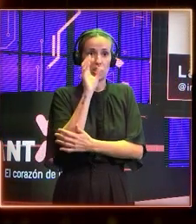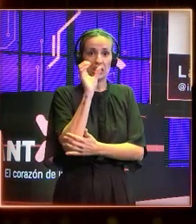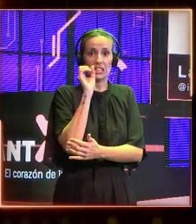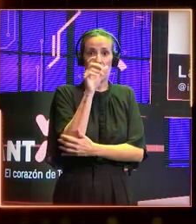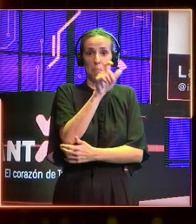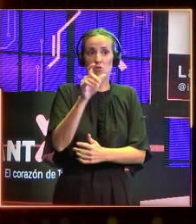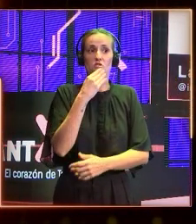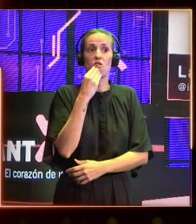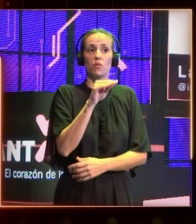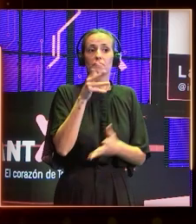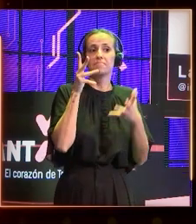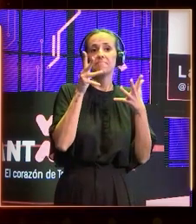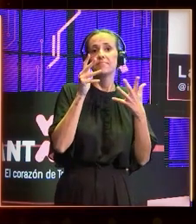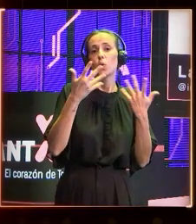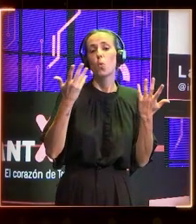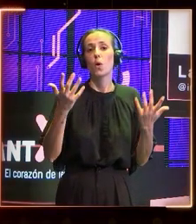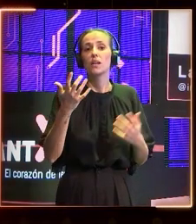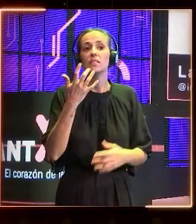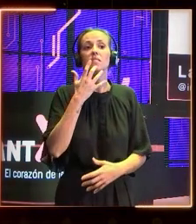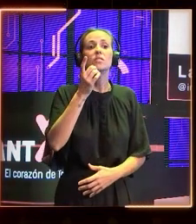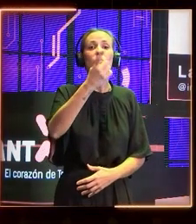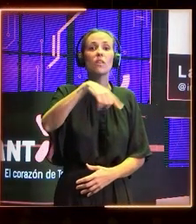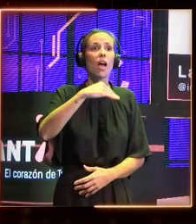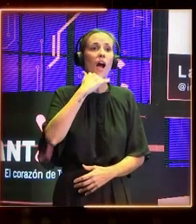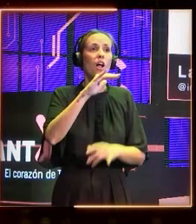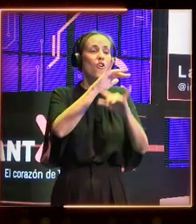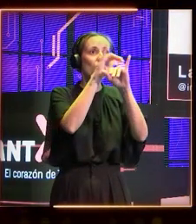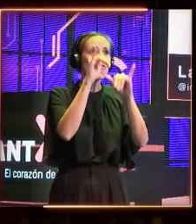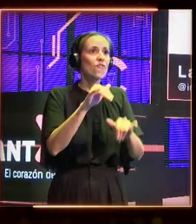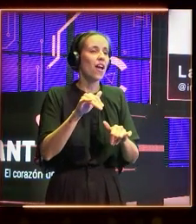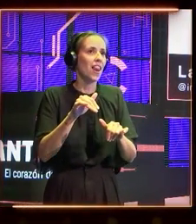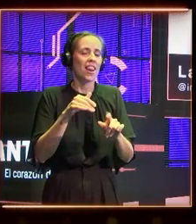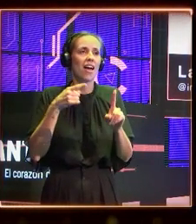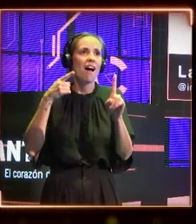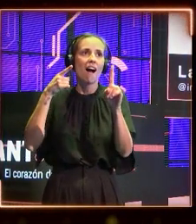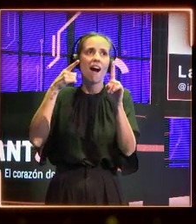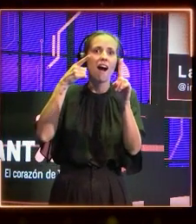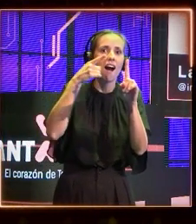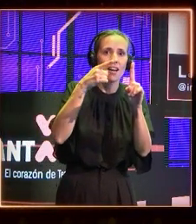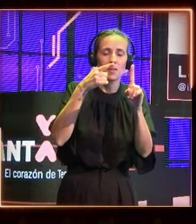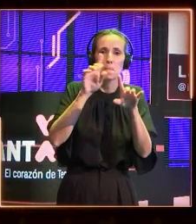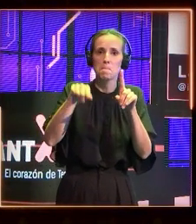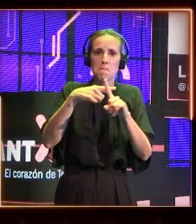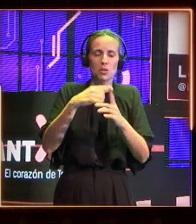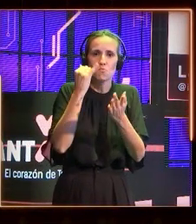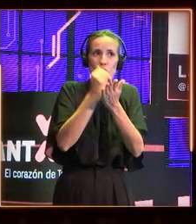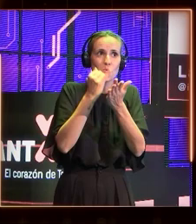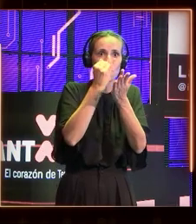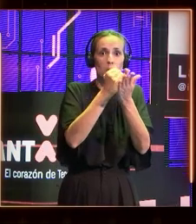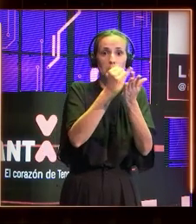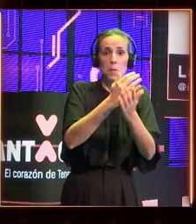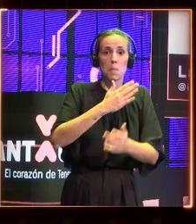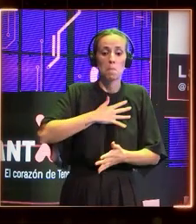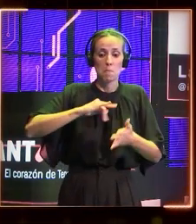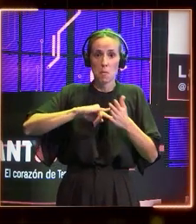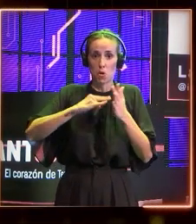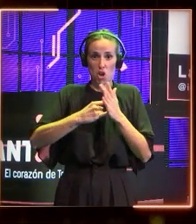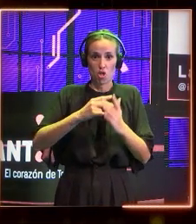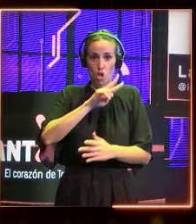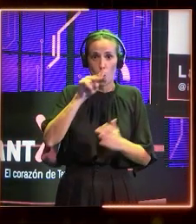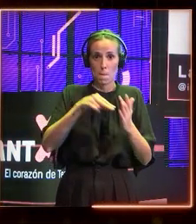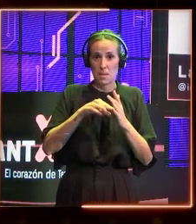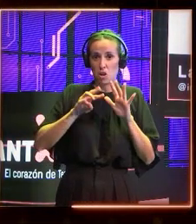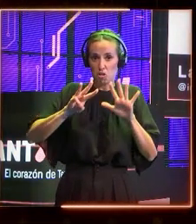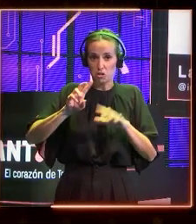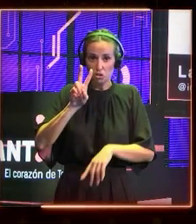joven es que sigáis realmente lo que os haga feliz y experimenté este proyecto de imason empezó en 2008 en segundo de carrera Yo